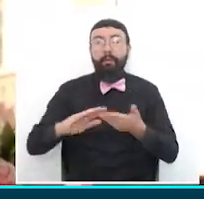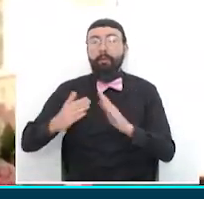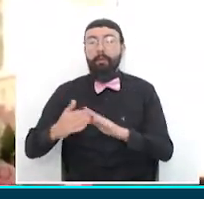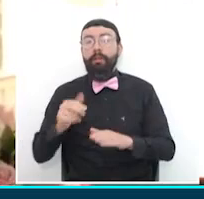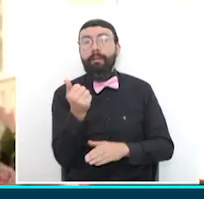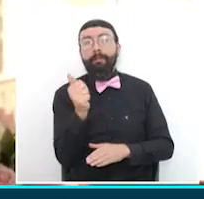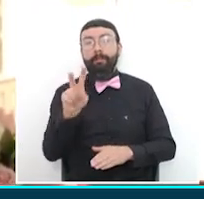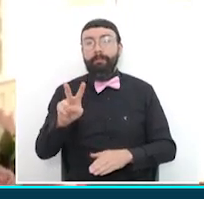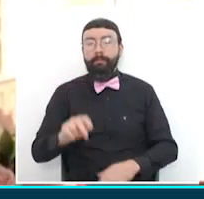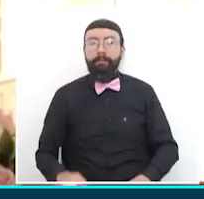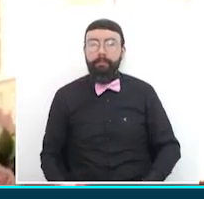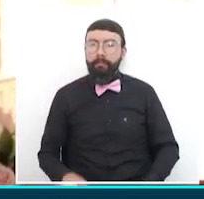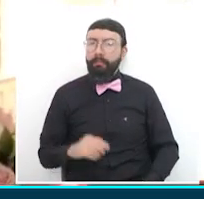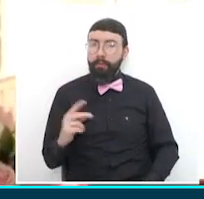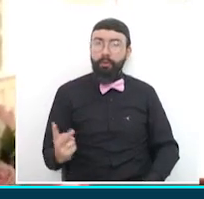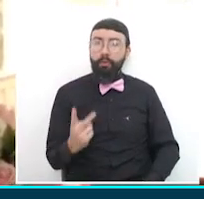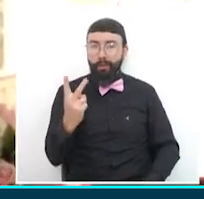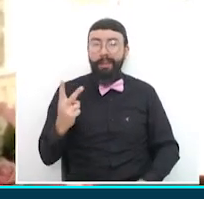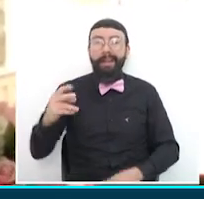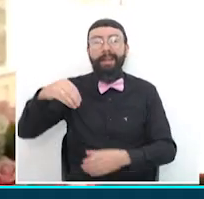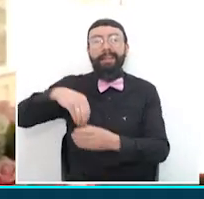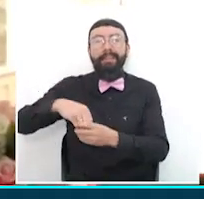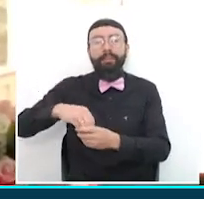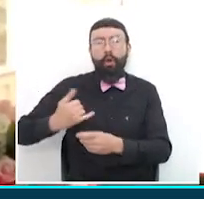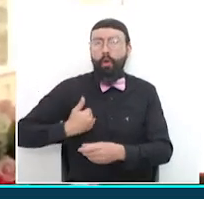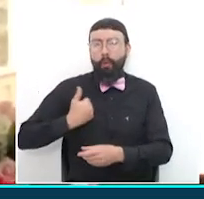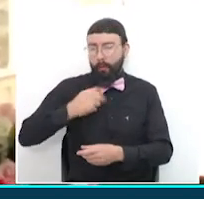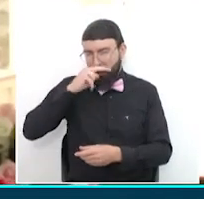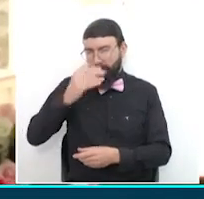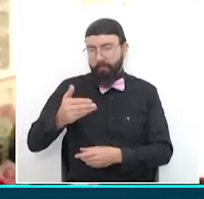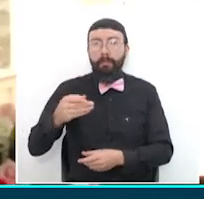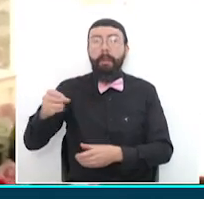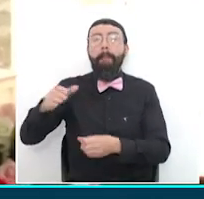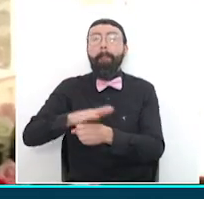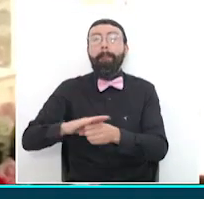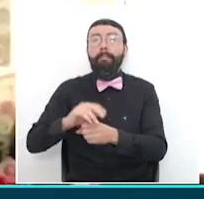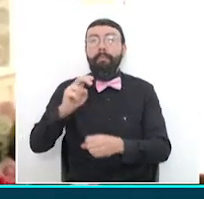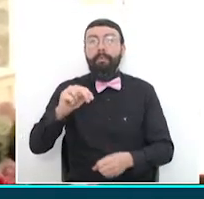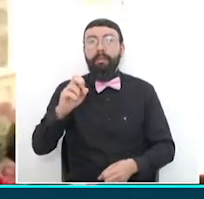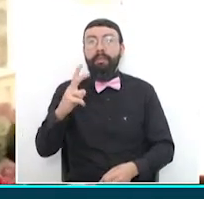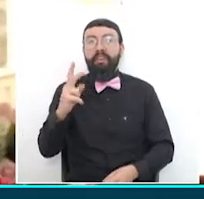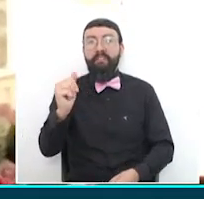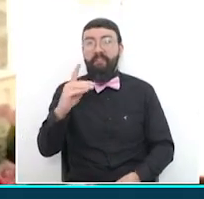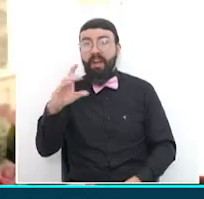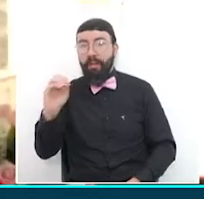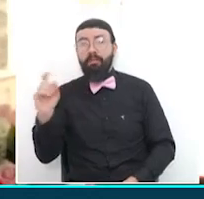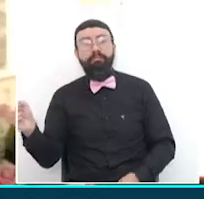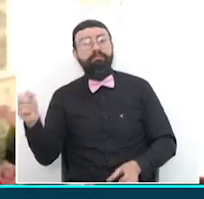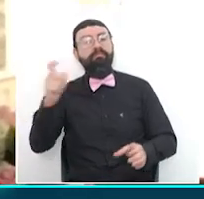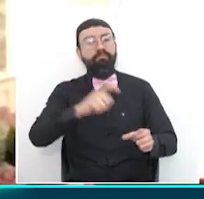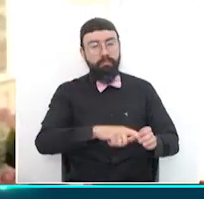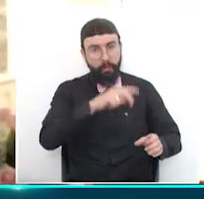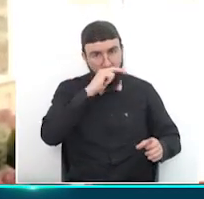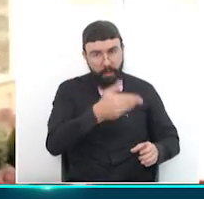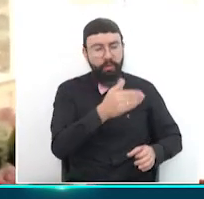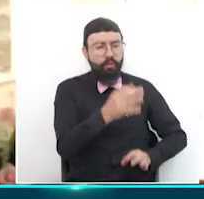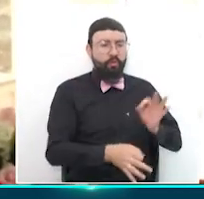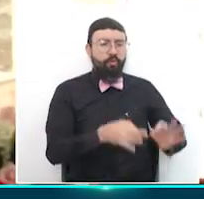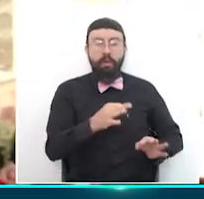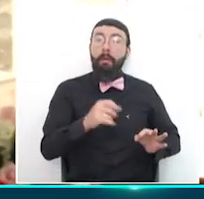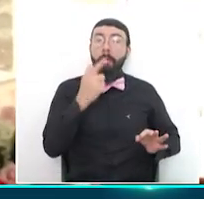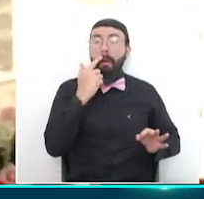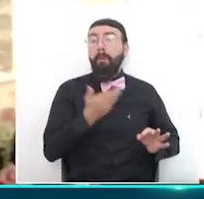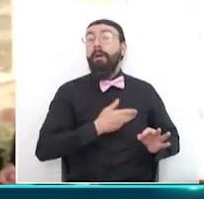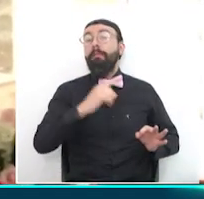Encontramos dos menores de edad en el barrio El Nevado, las cuales fueron trasladadas al centro de recepción de menores. Posteriormente debemos,